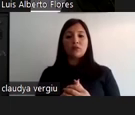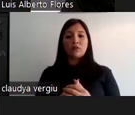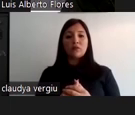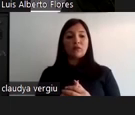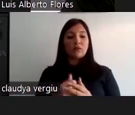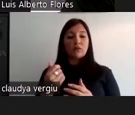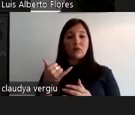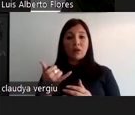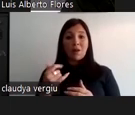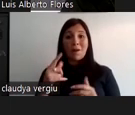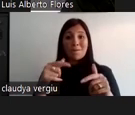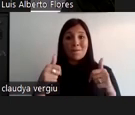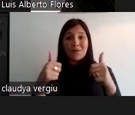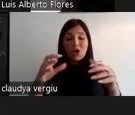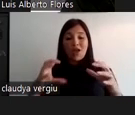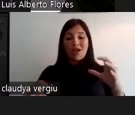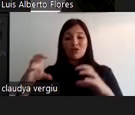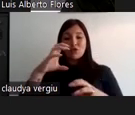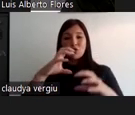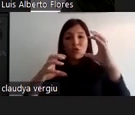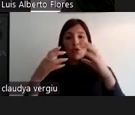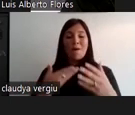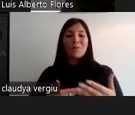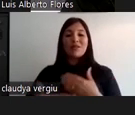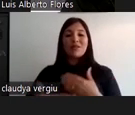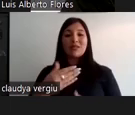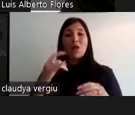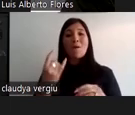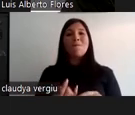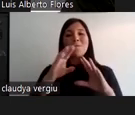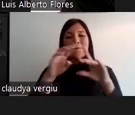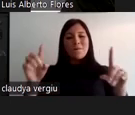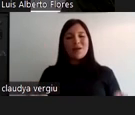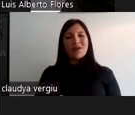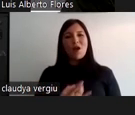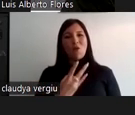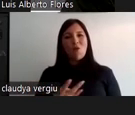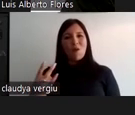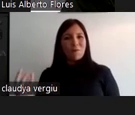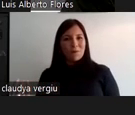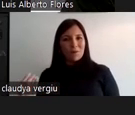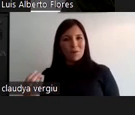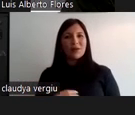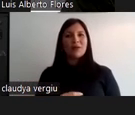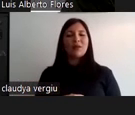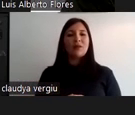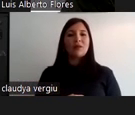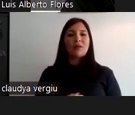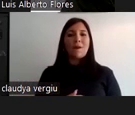tomar en cuenta mejorar la estructura y presentación de las páginas web que tenemos nosotros como les mencioné anteriormente